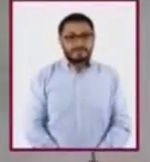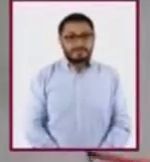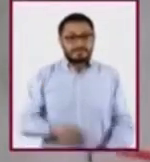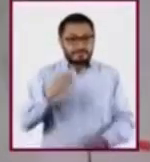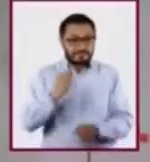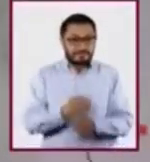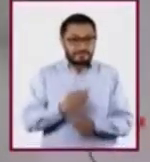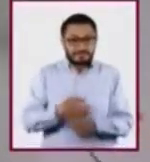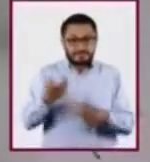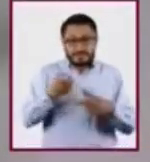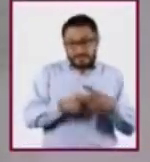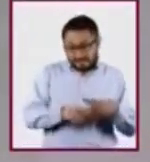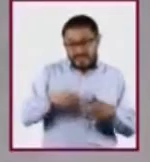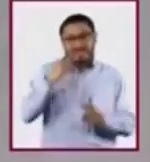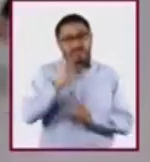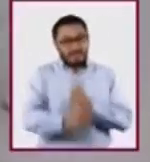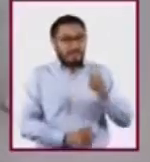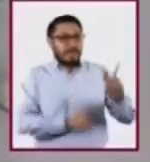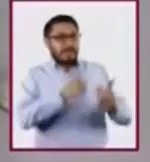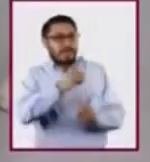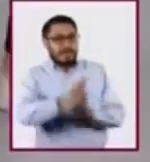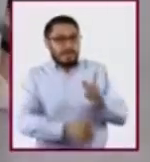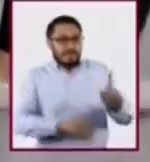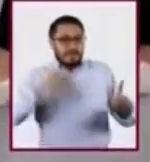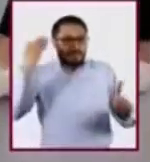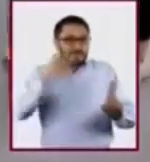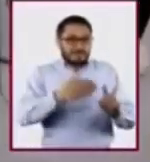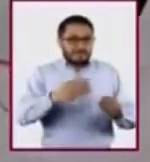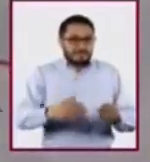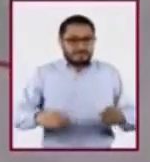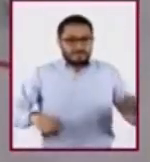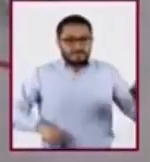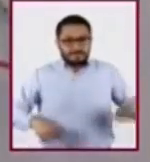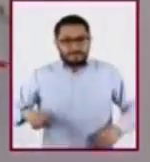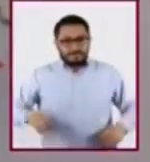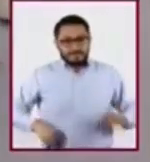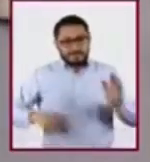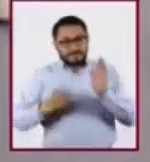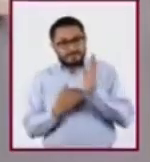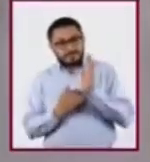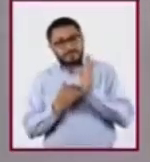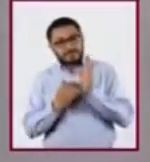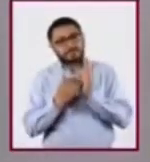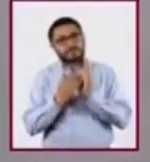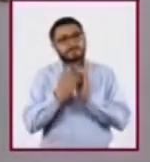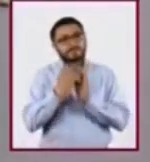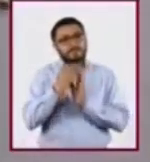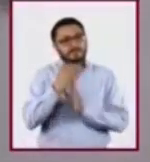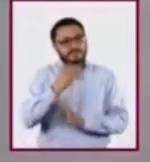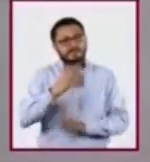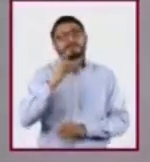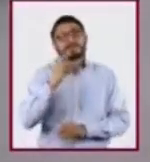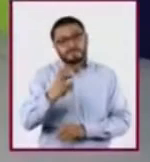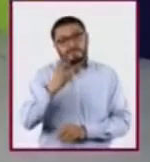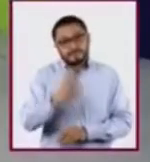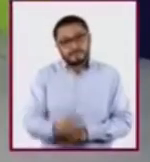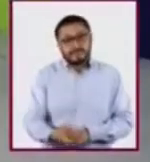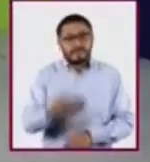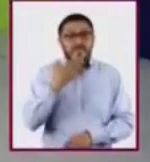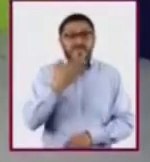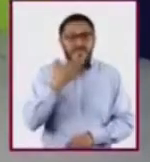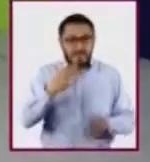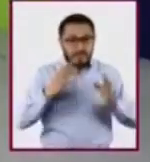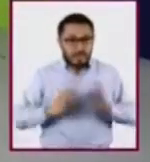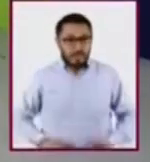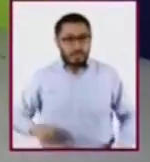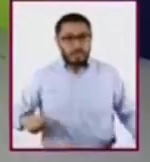a iniciar con un ritmo lento para que vayamos aumentando de menos a más. Para que obviamente se adecue bien nuestro cuerpo para